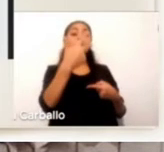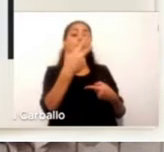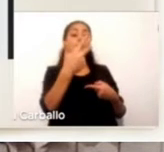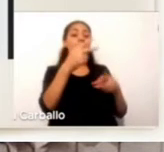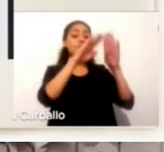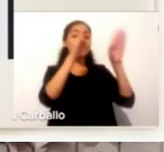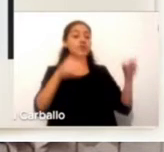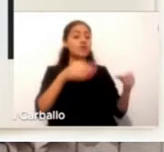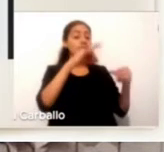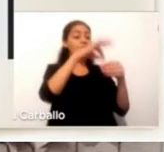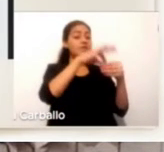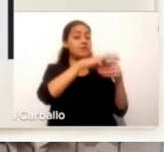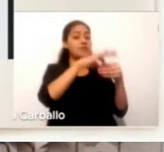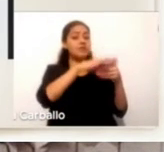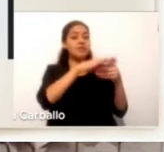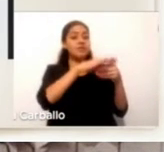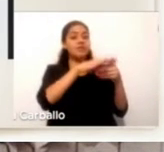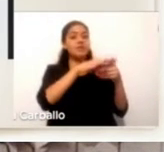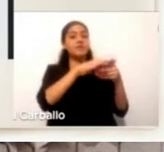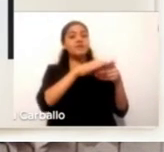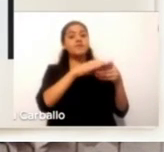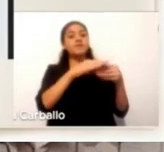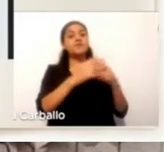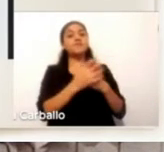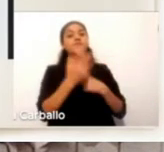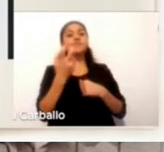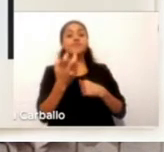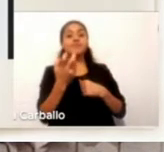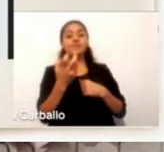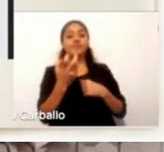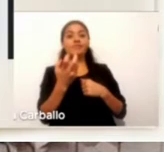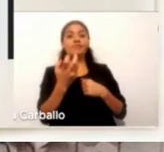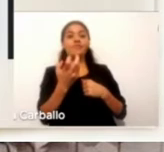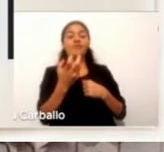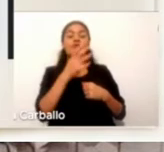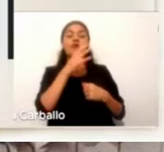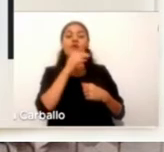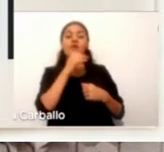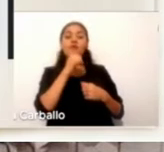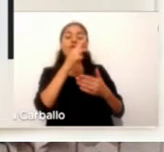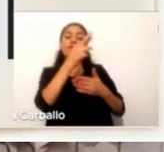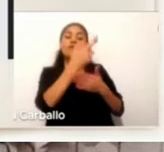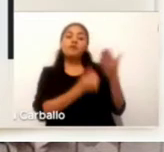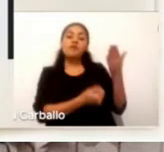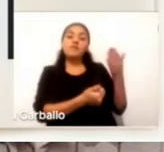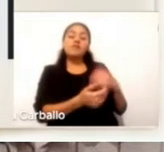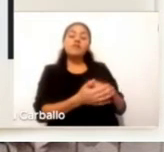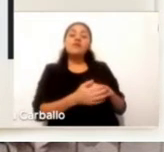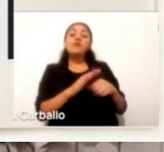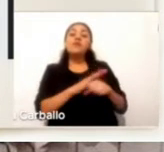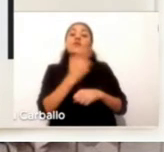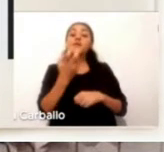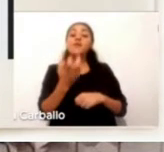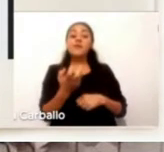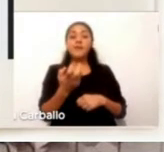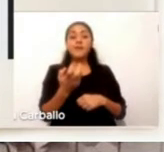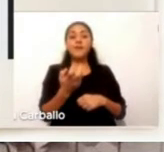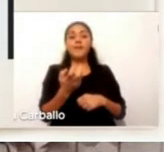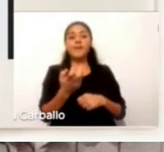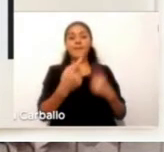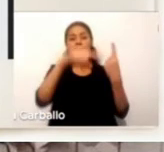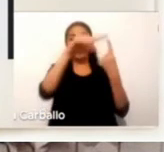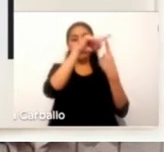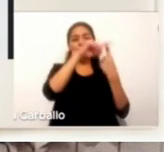se asentó el total de ciudadanos que sufragaron en la mesa receptora, por lo que se realizó correctamente la suma entre